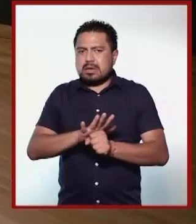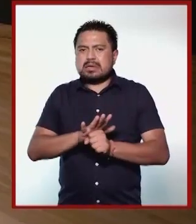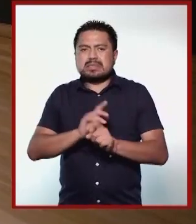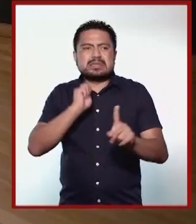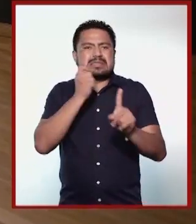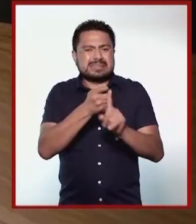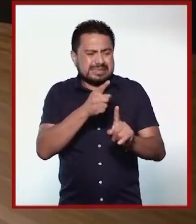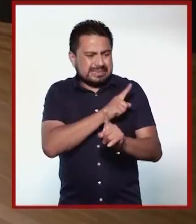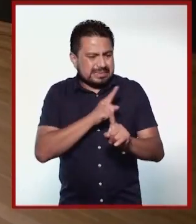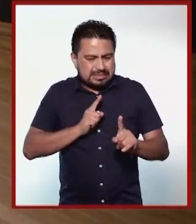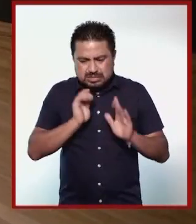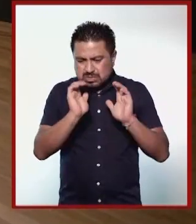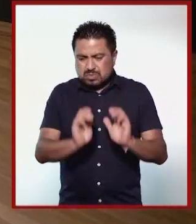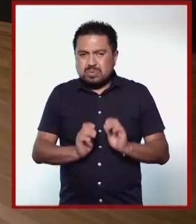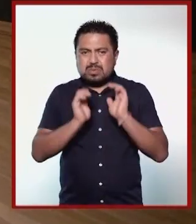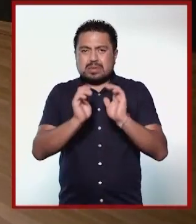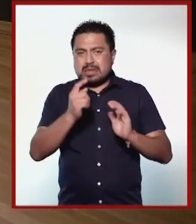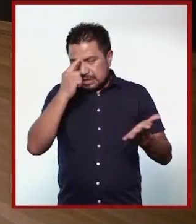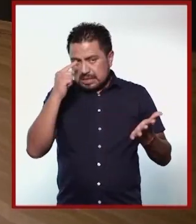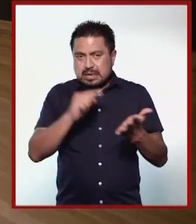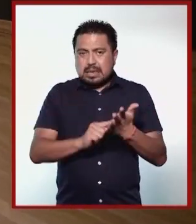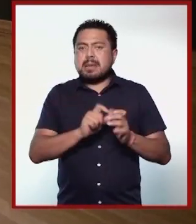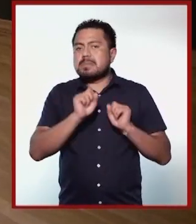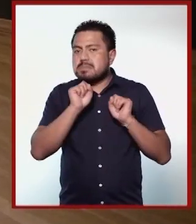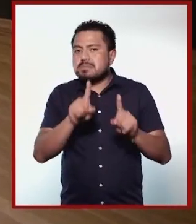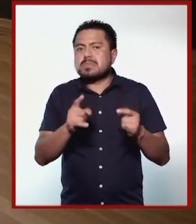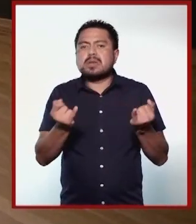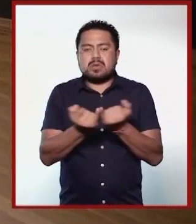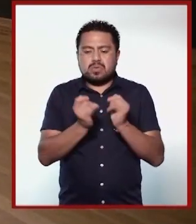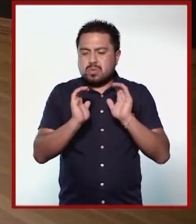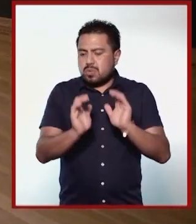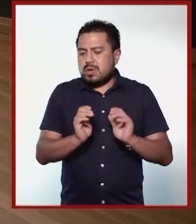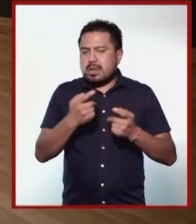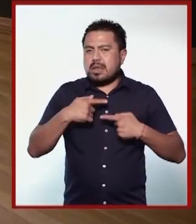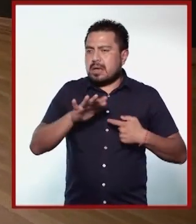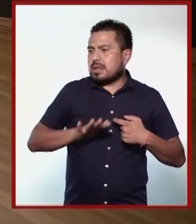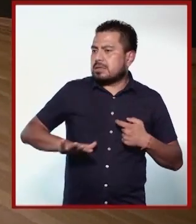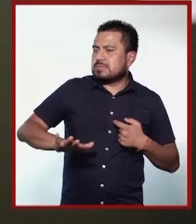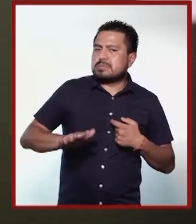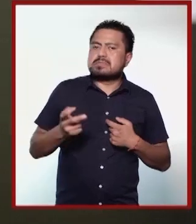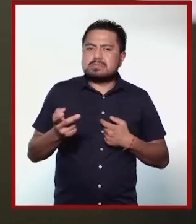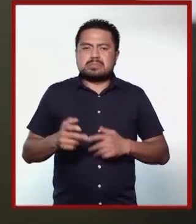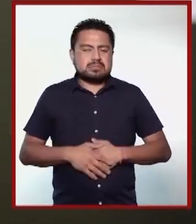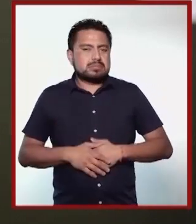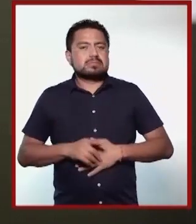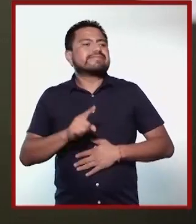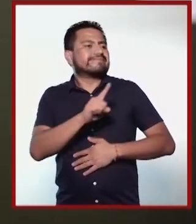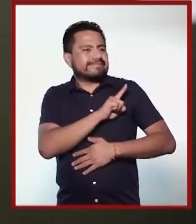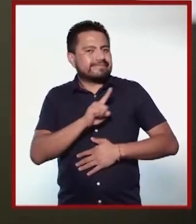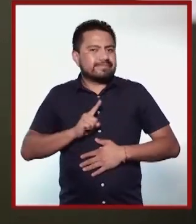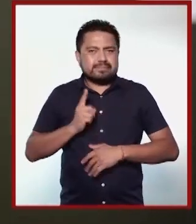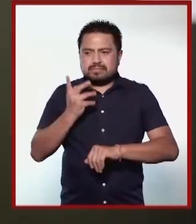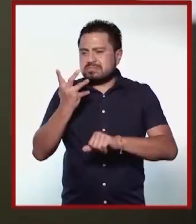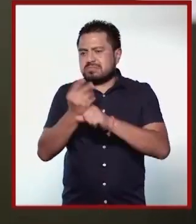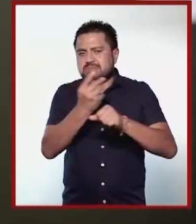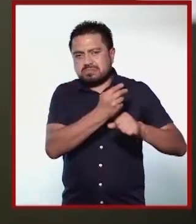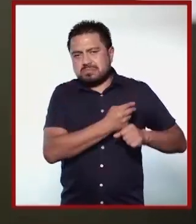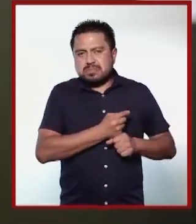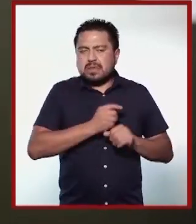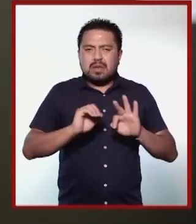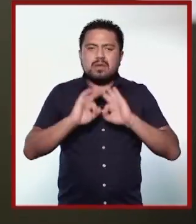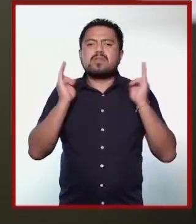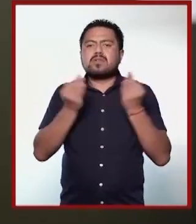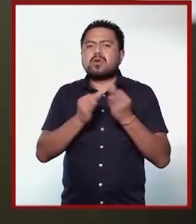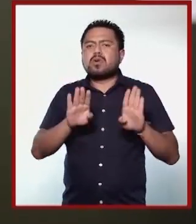de cuidarnos, pero también cuidar a las demás personas. Debemos modificar la forma en